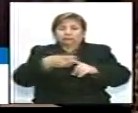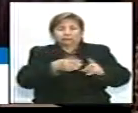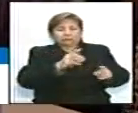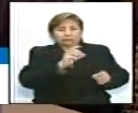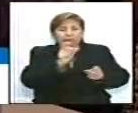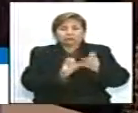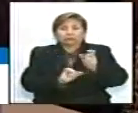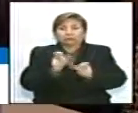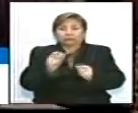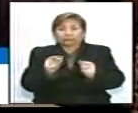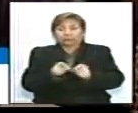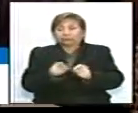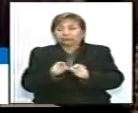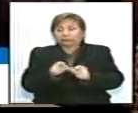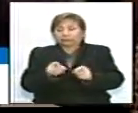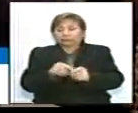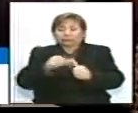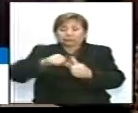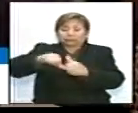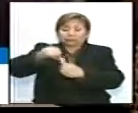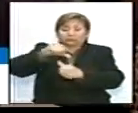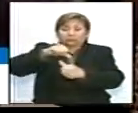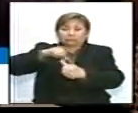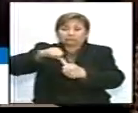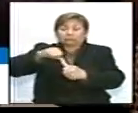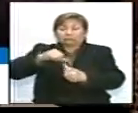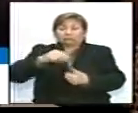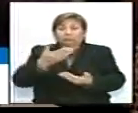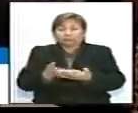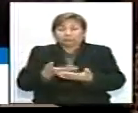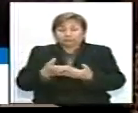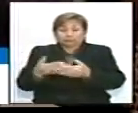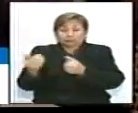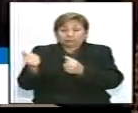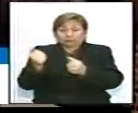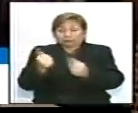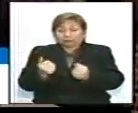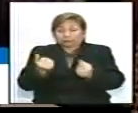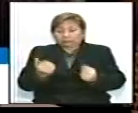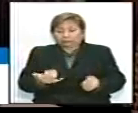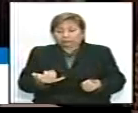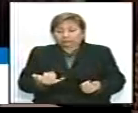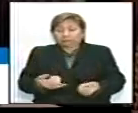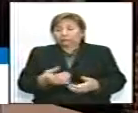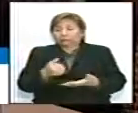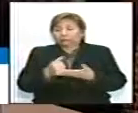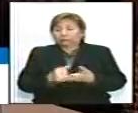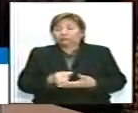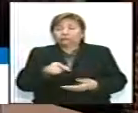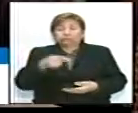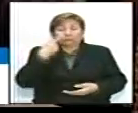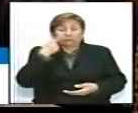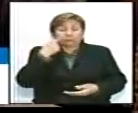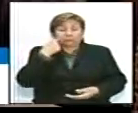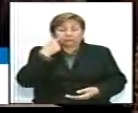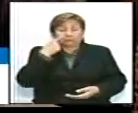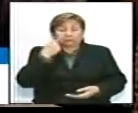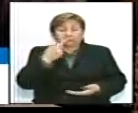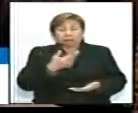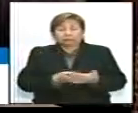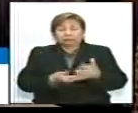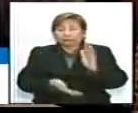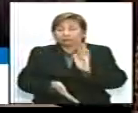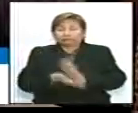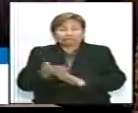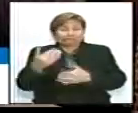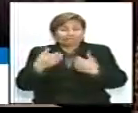que participan. Y ellos estarían vinculados a círculos de poder que el día de hoy están ayudando a este señor a que no tenga ningún